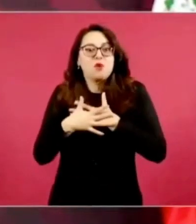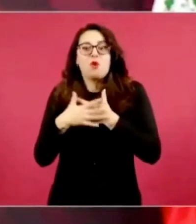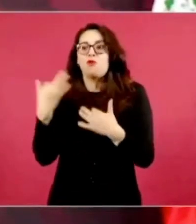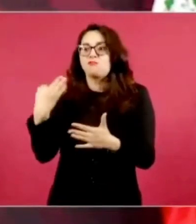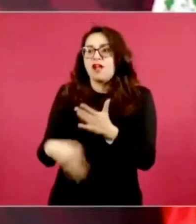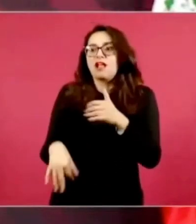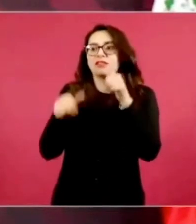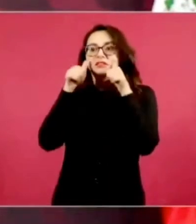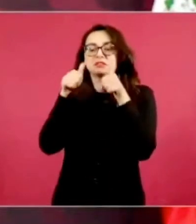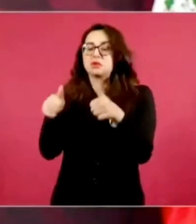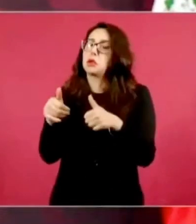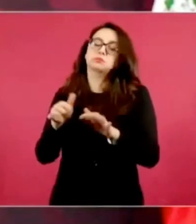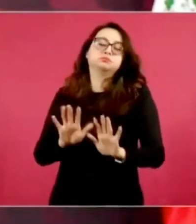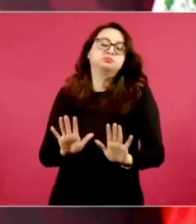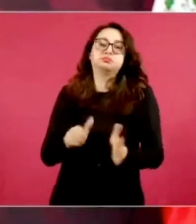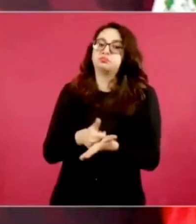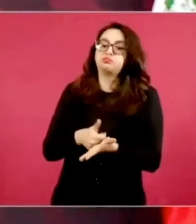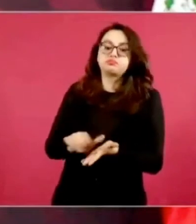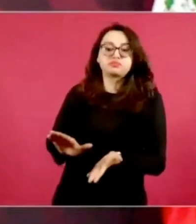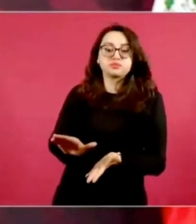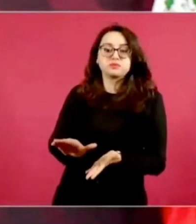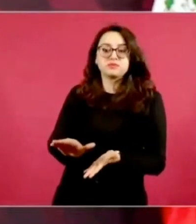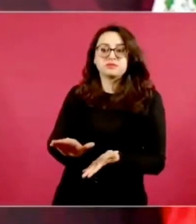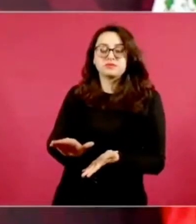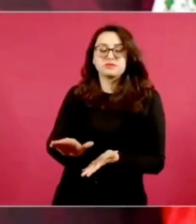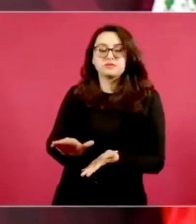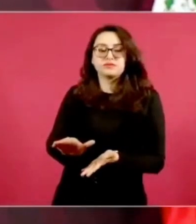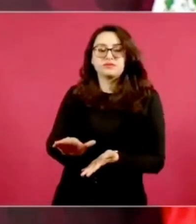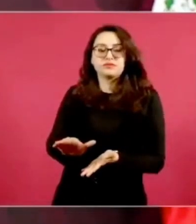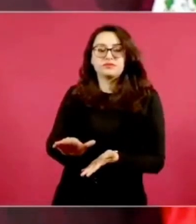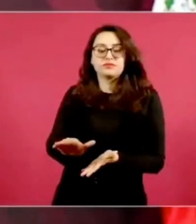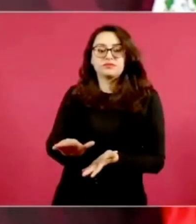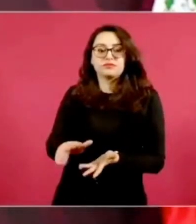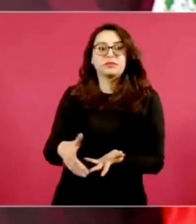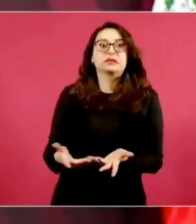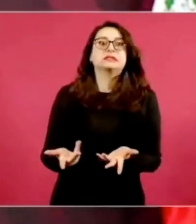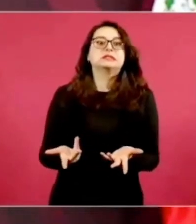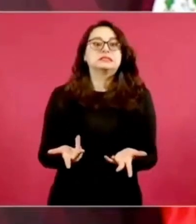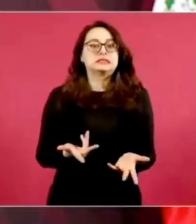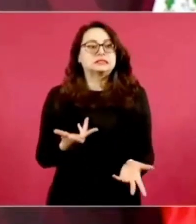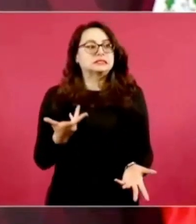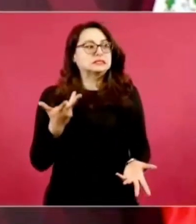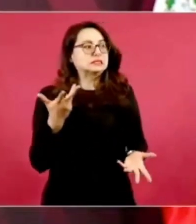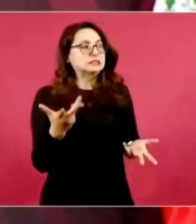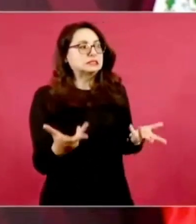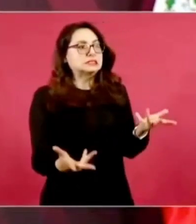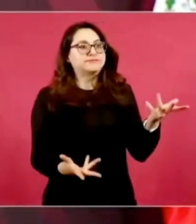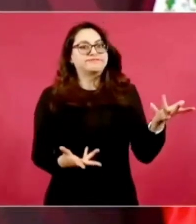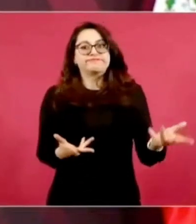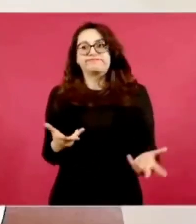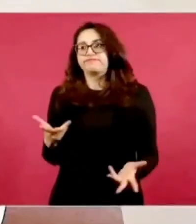y ese vacío querían llenarlo, buscaban llenarlo